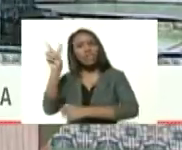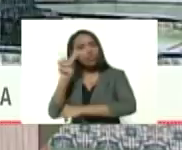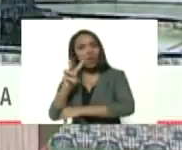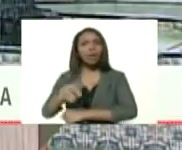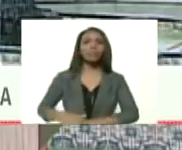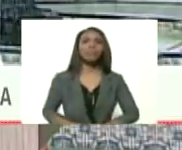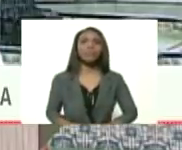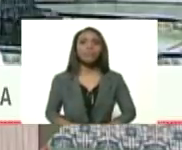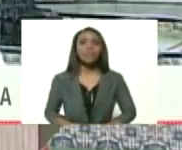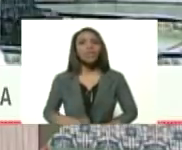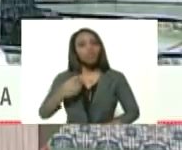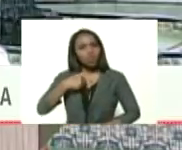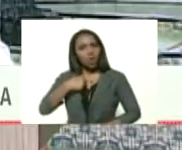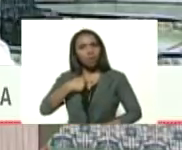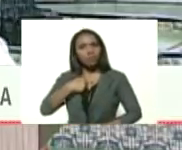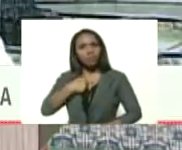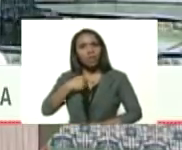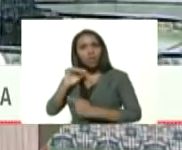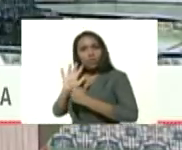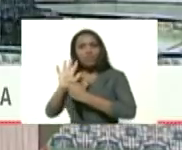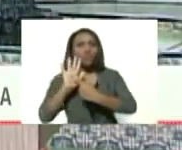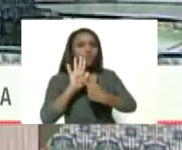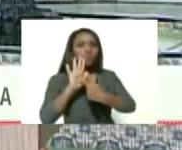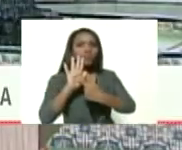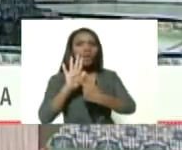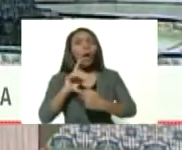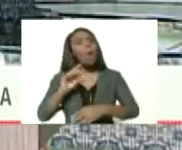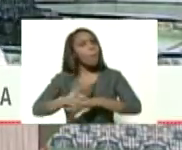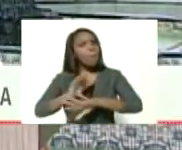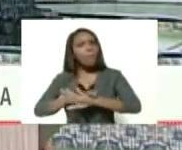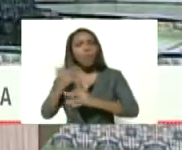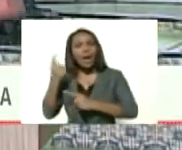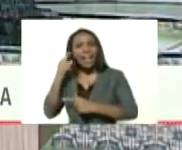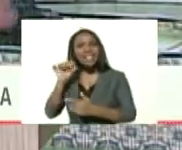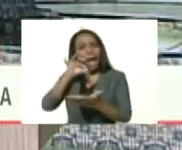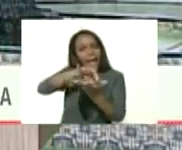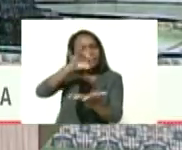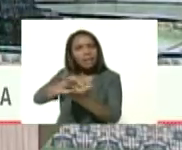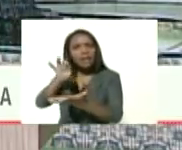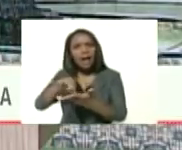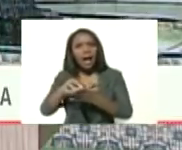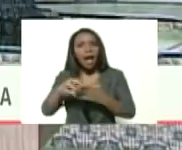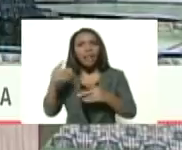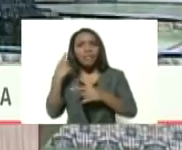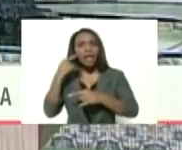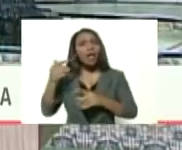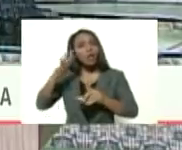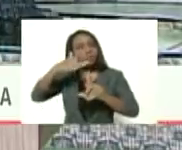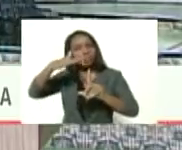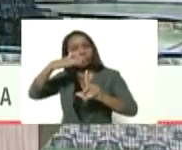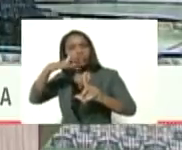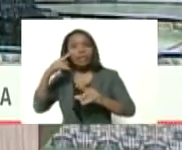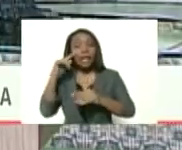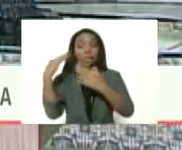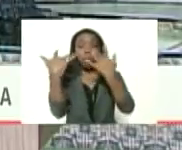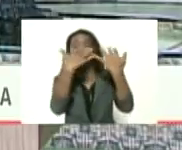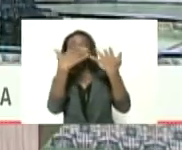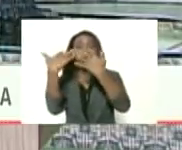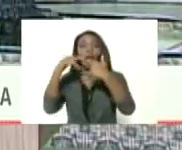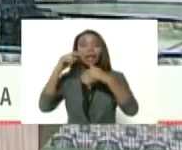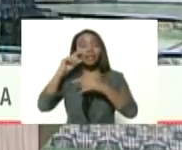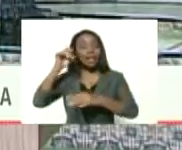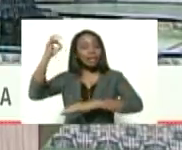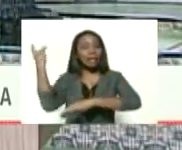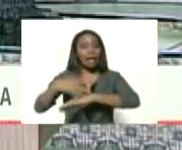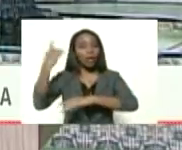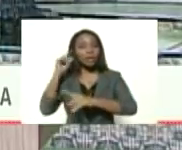venezolano. Yo voy a mostrar algunos números porque es una estrategia de distracción de la grave crisis que hoy se está presentando